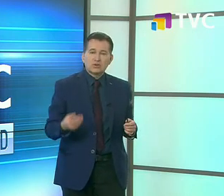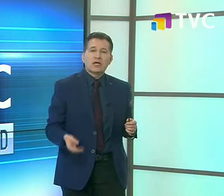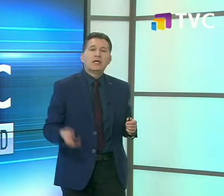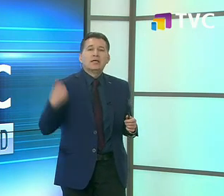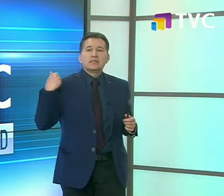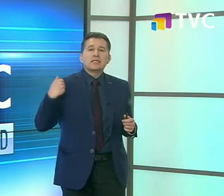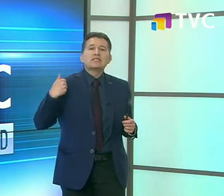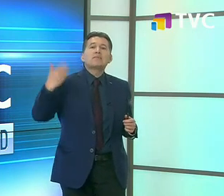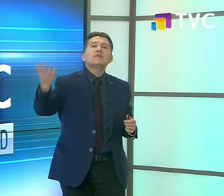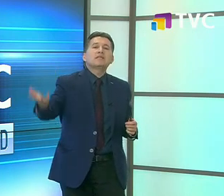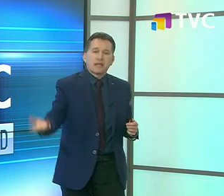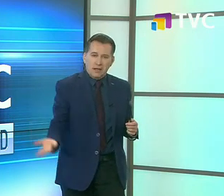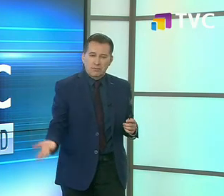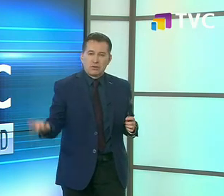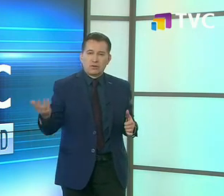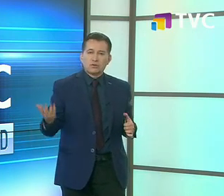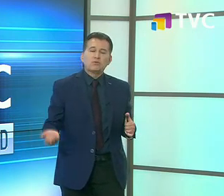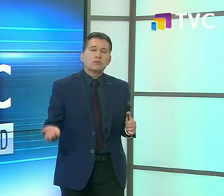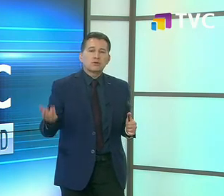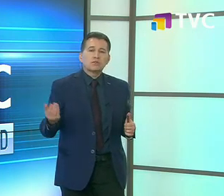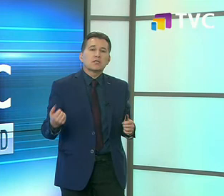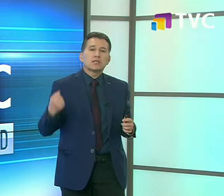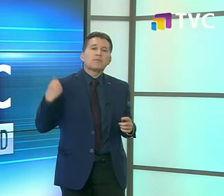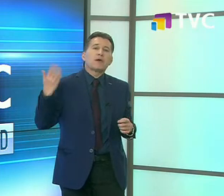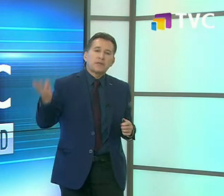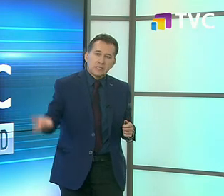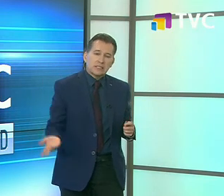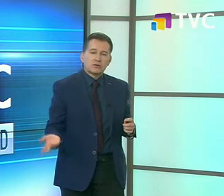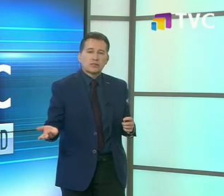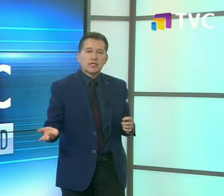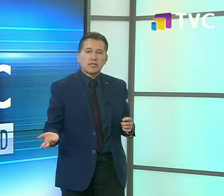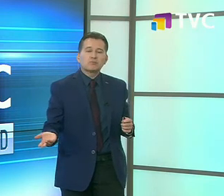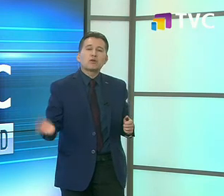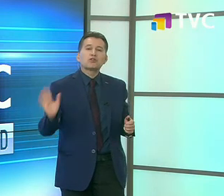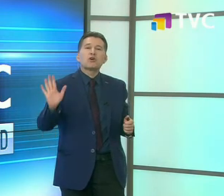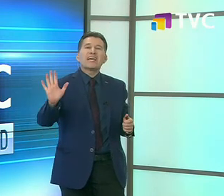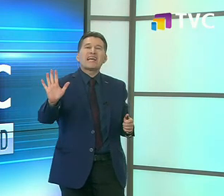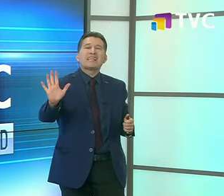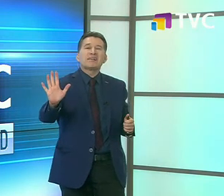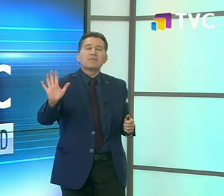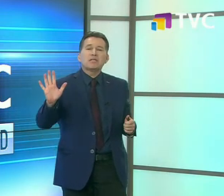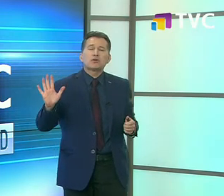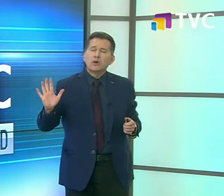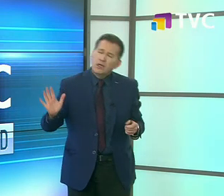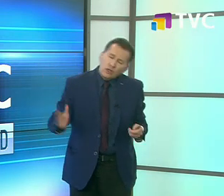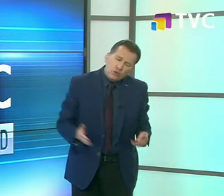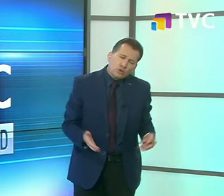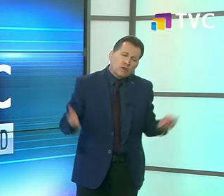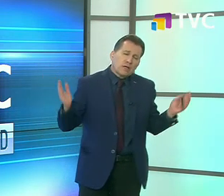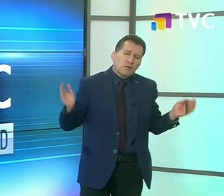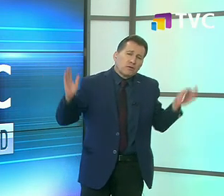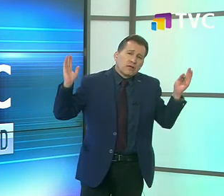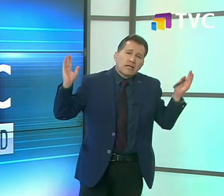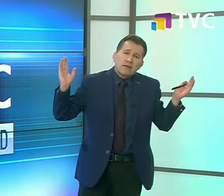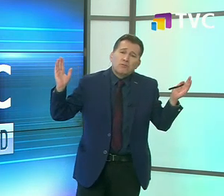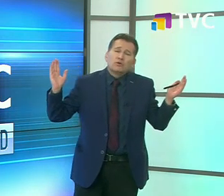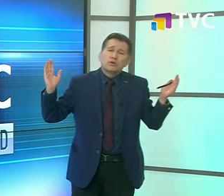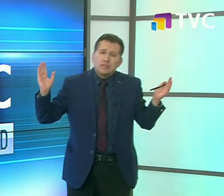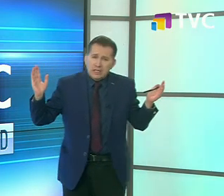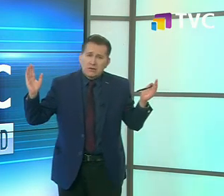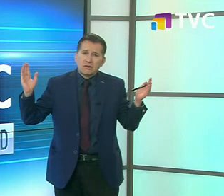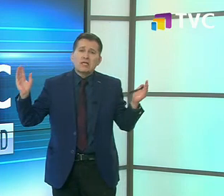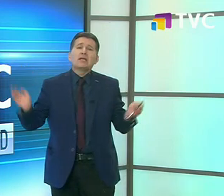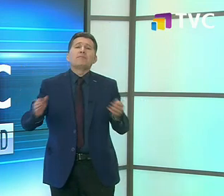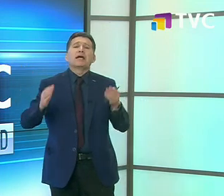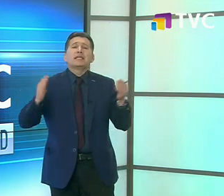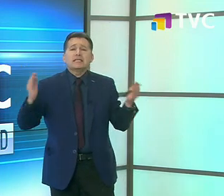o sea, se disemina rápido. Es un virus que rápidamente se contagia. Es por eso el aislamiento, no solo en el Ecuador, en el mundo